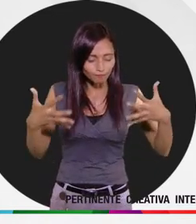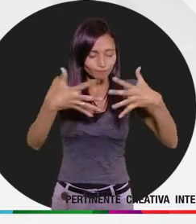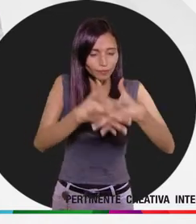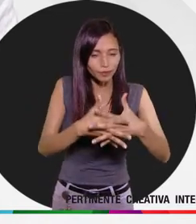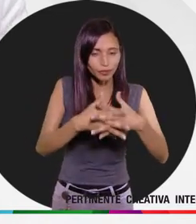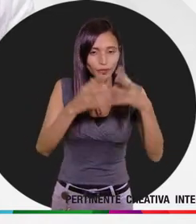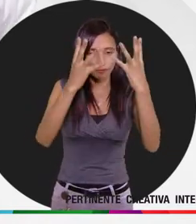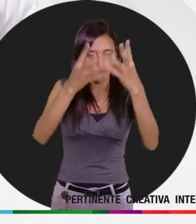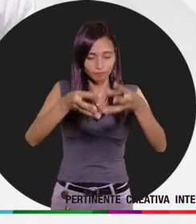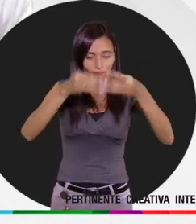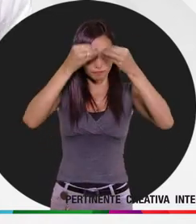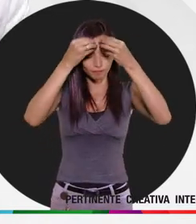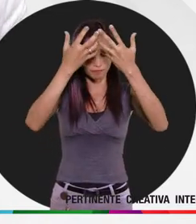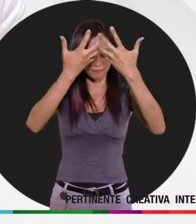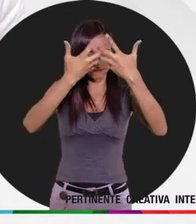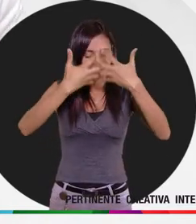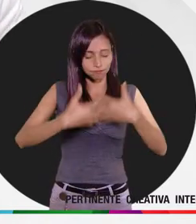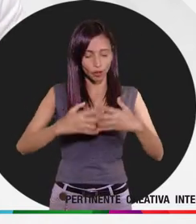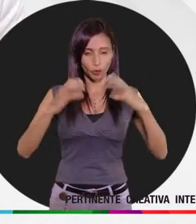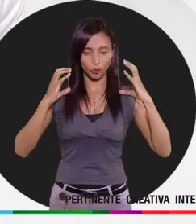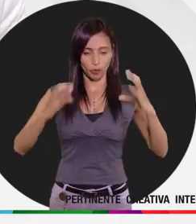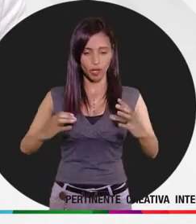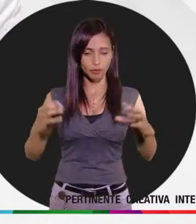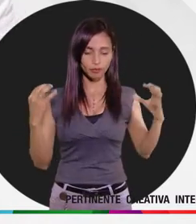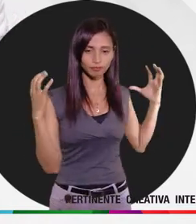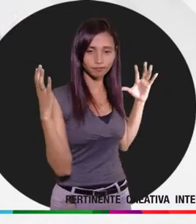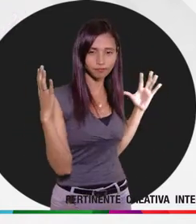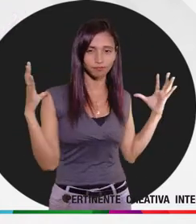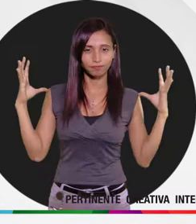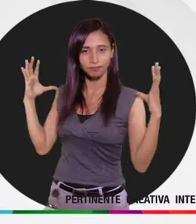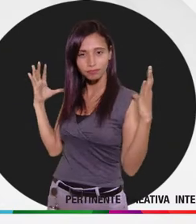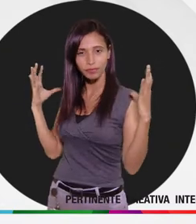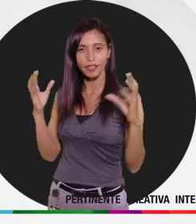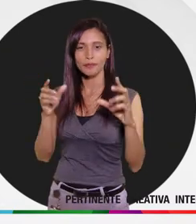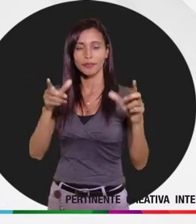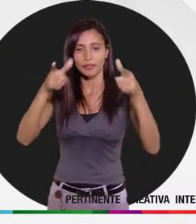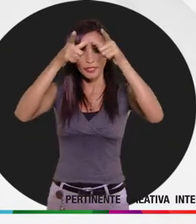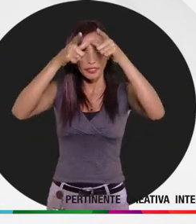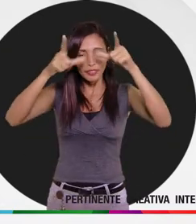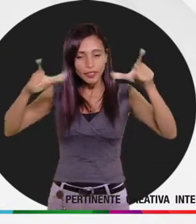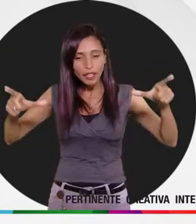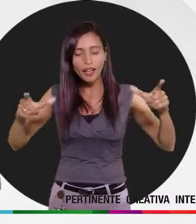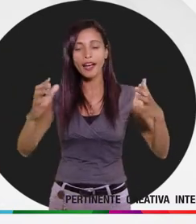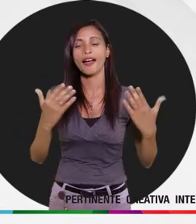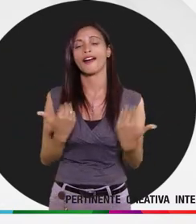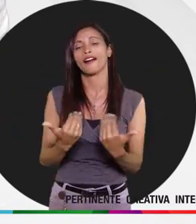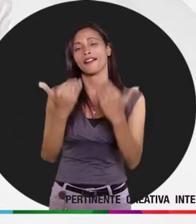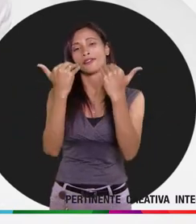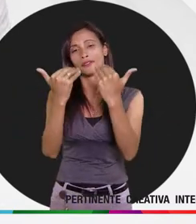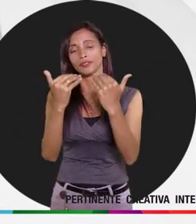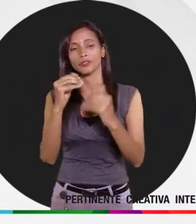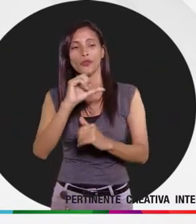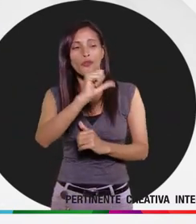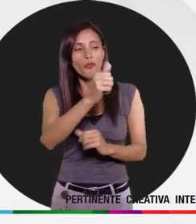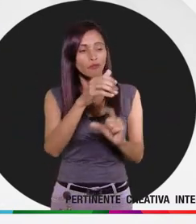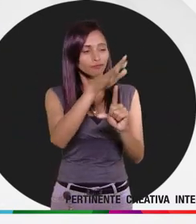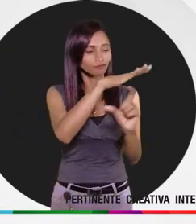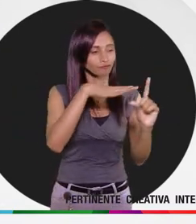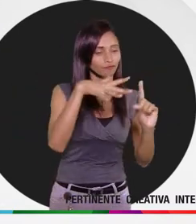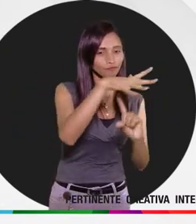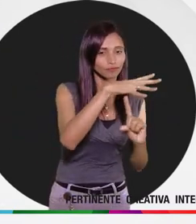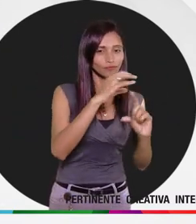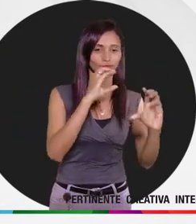integra a los sistemas representativos, donde el cuerpo y el movimiento que se hace alrededor del lenguaje nos permitirá